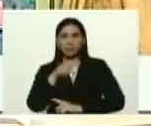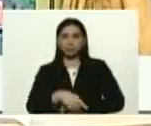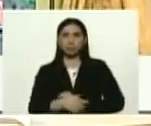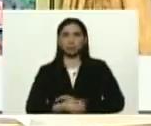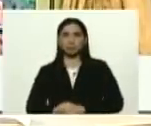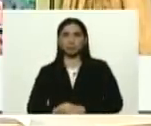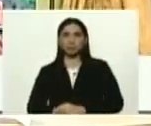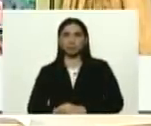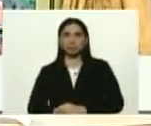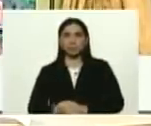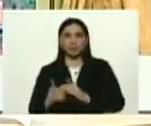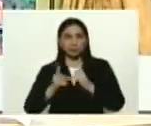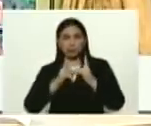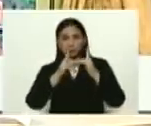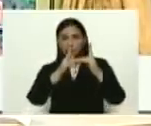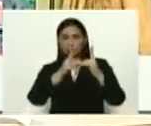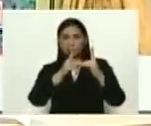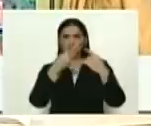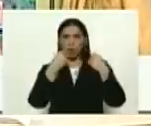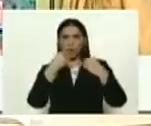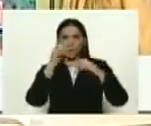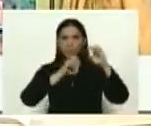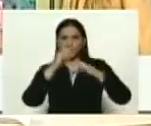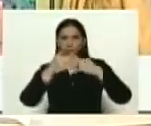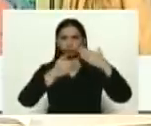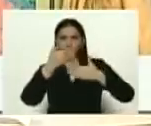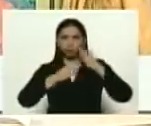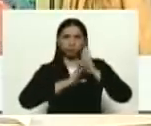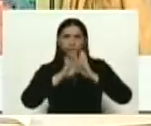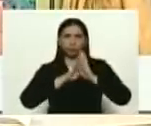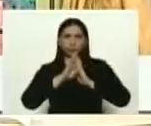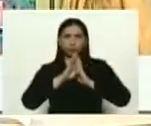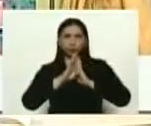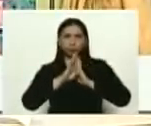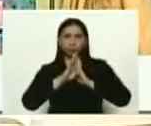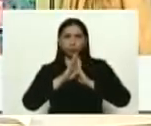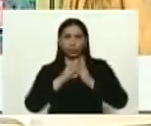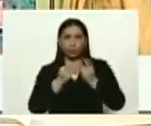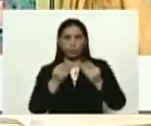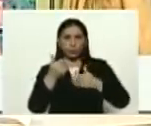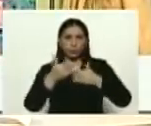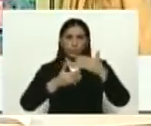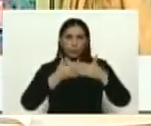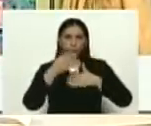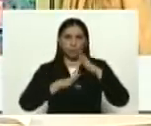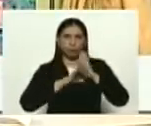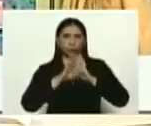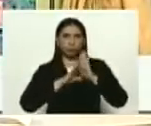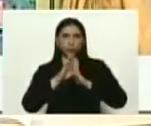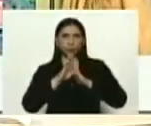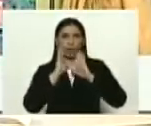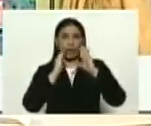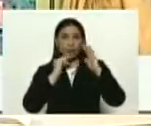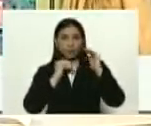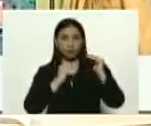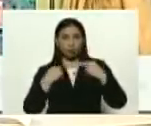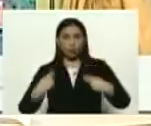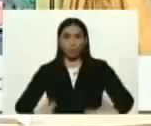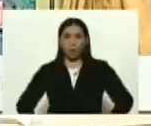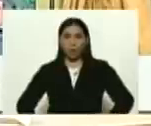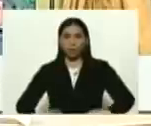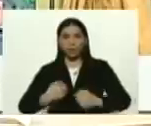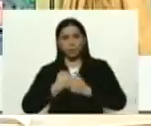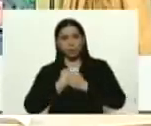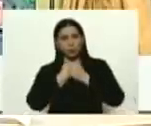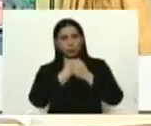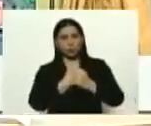tratamientos, el seguimiento del caso, la recuperación progresiva, la atención humana,